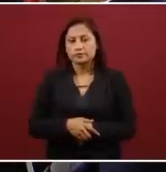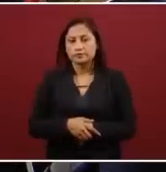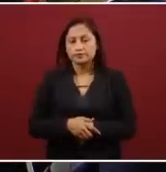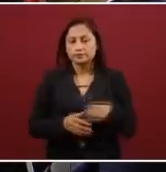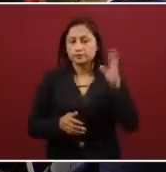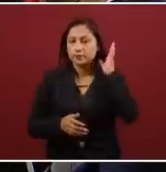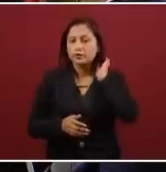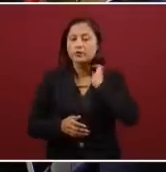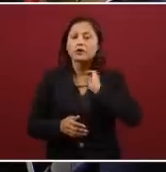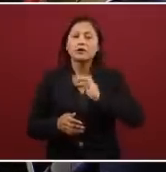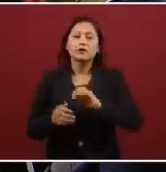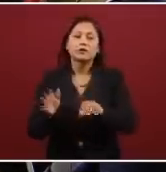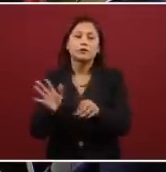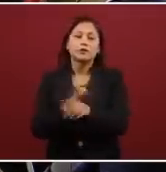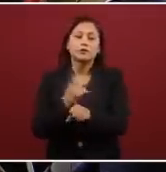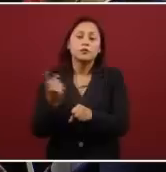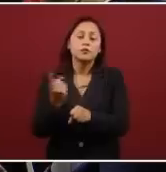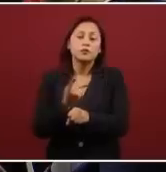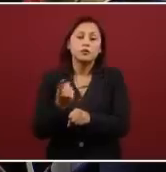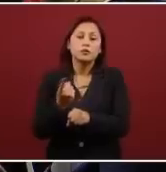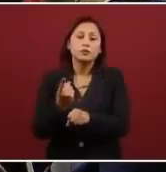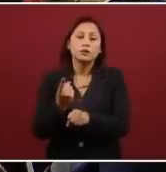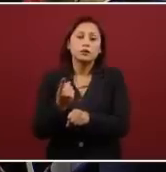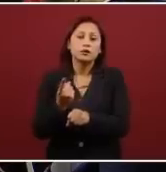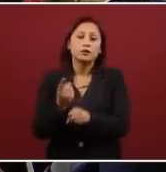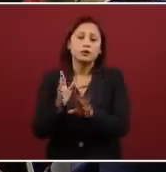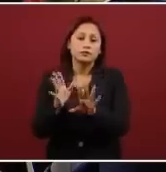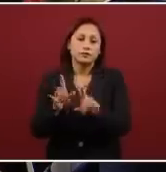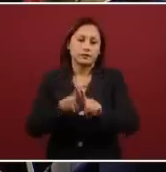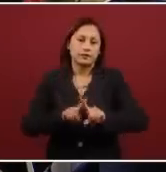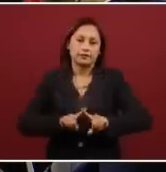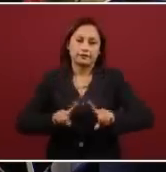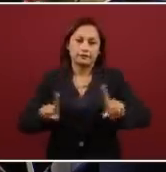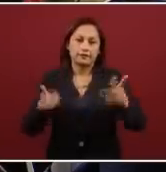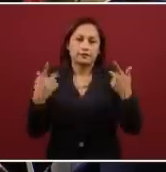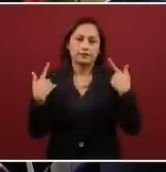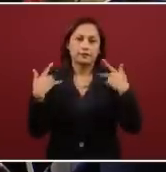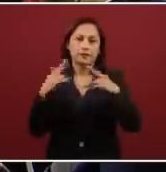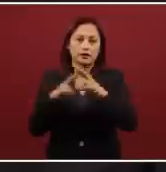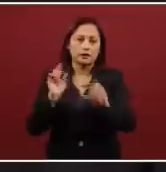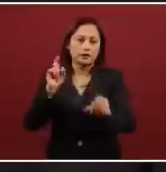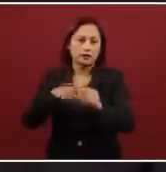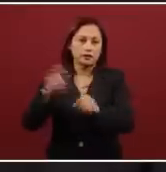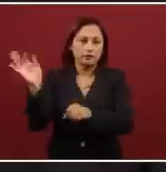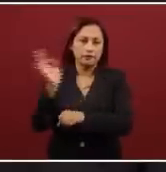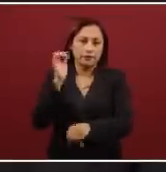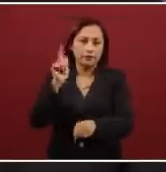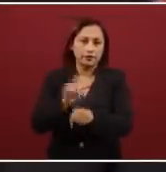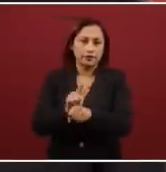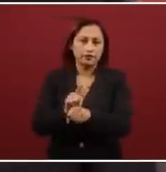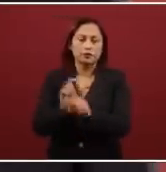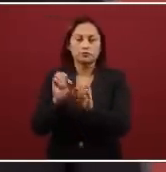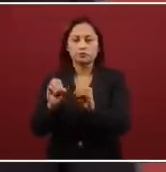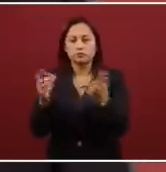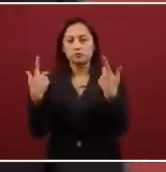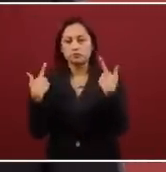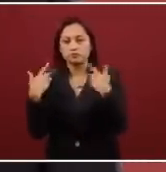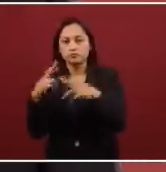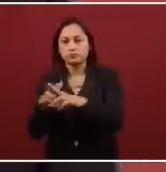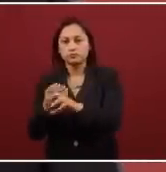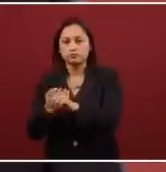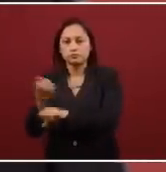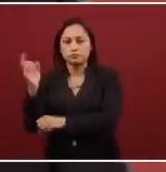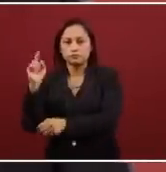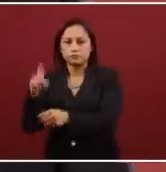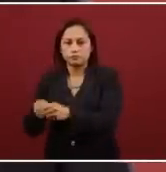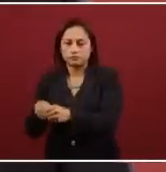es lo mismo un maestro federal que un maestro del estado. A veces un maestro federal